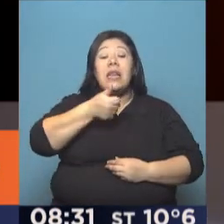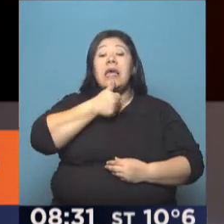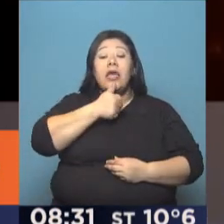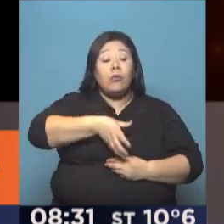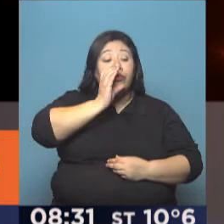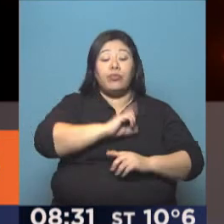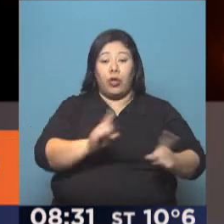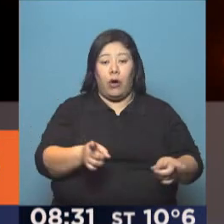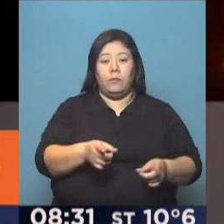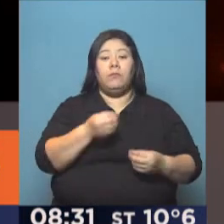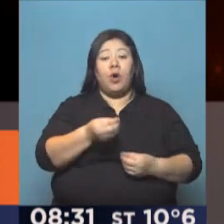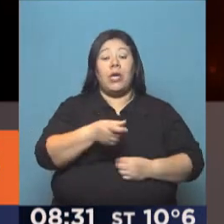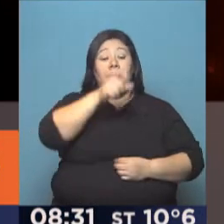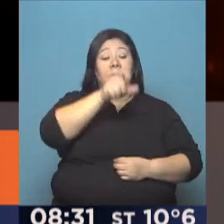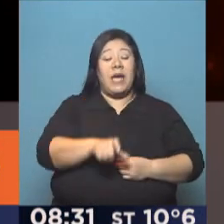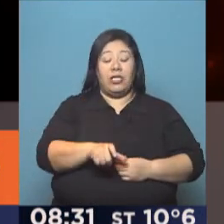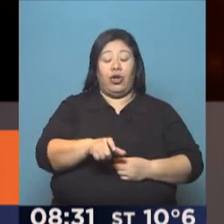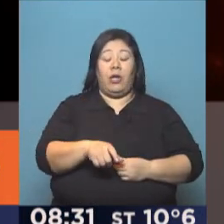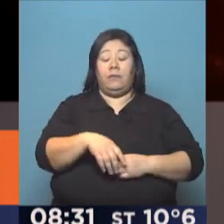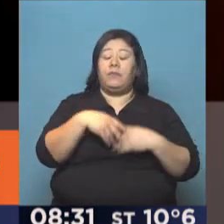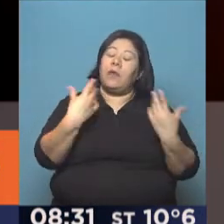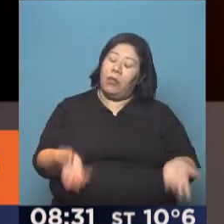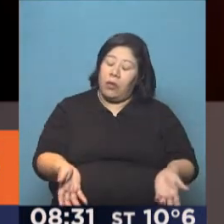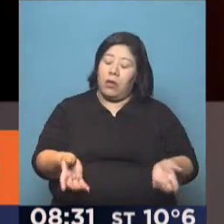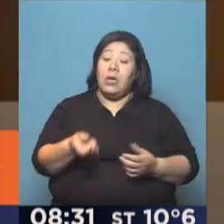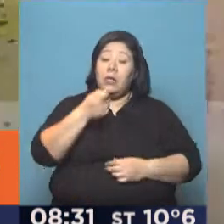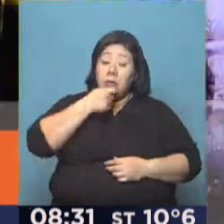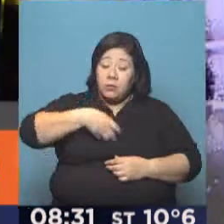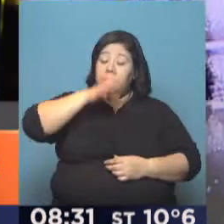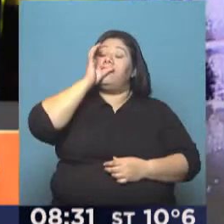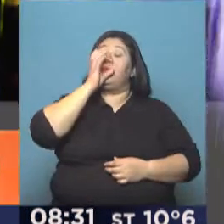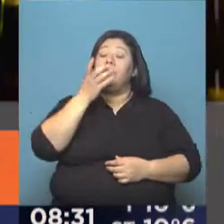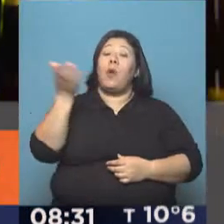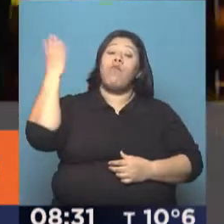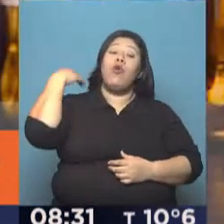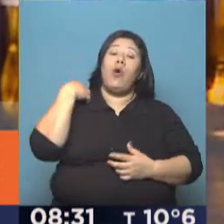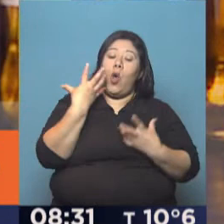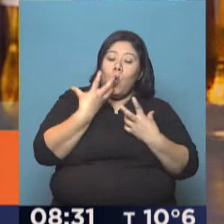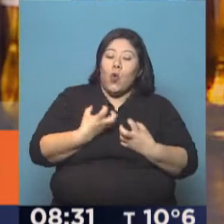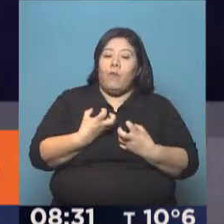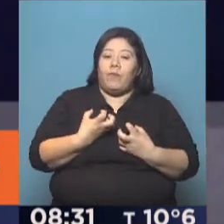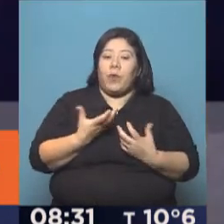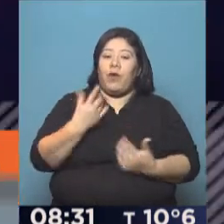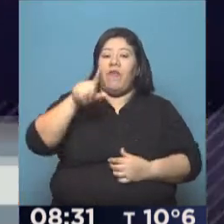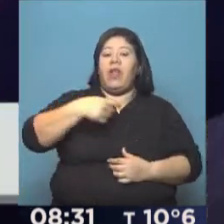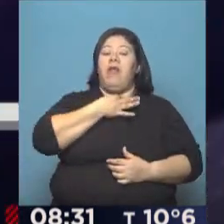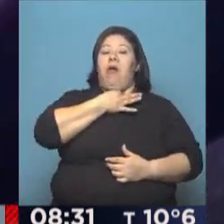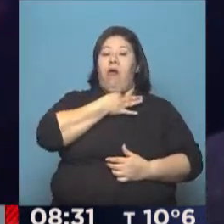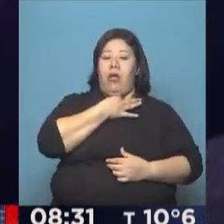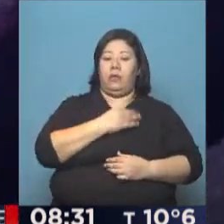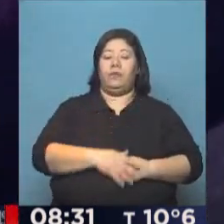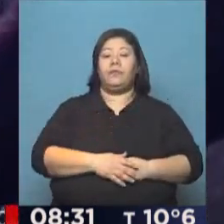inconsciente, porque este líquido puede terminar en los pulmones. En la tercera y última parte de este